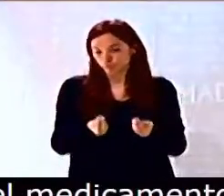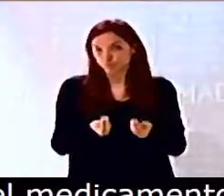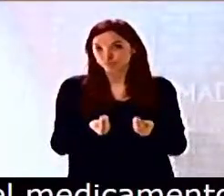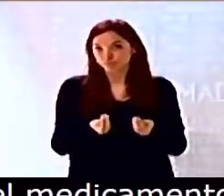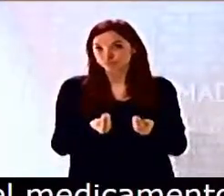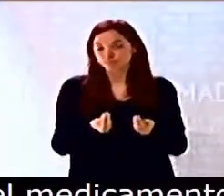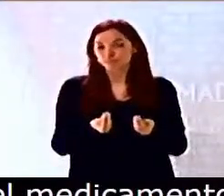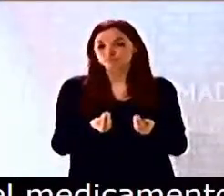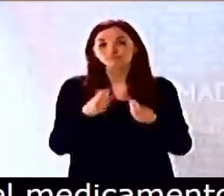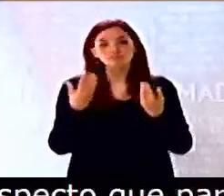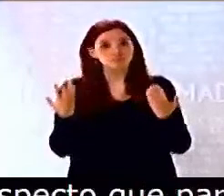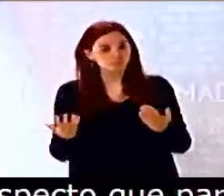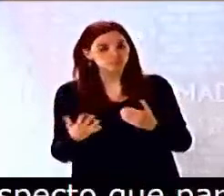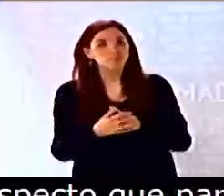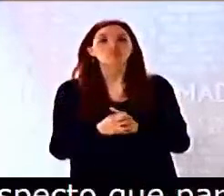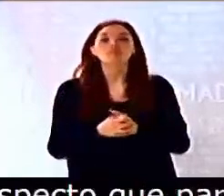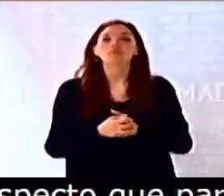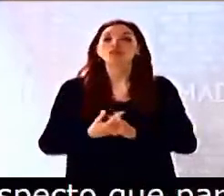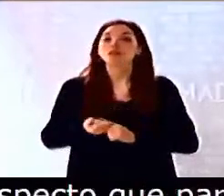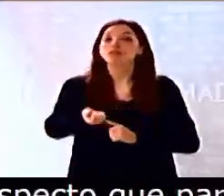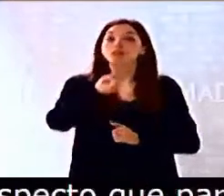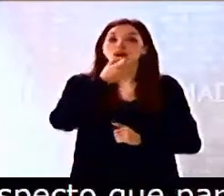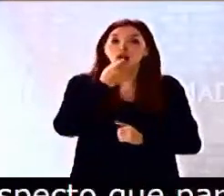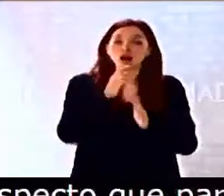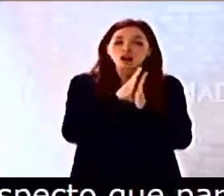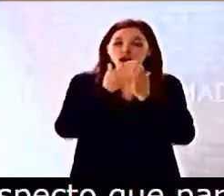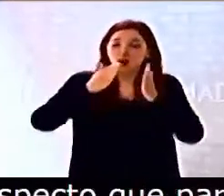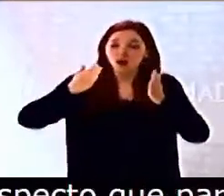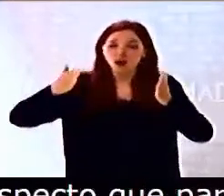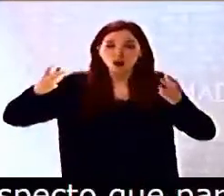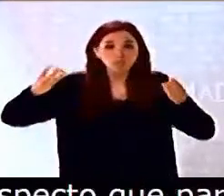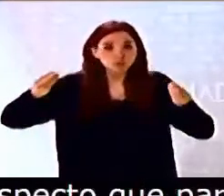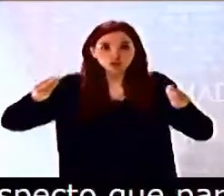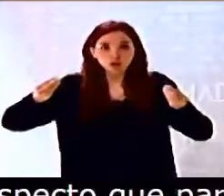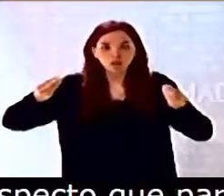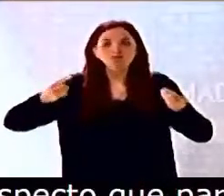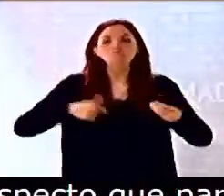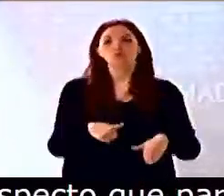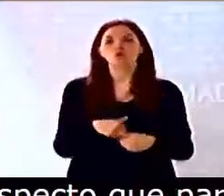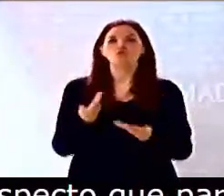Pues de esos medicamentos que tienen el prospecto como una sábana, son de los que yo me fío.